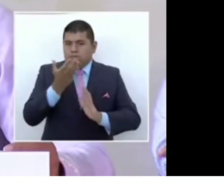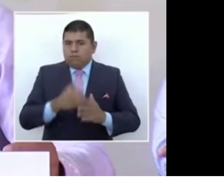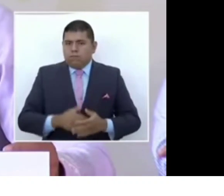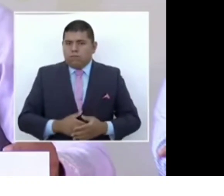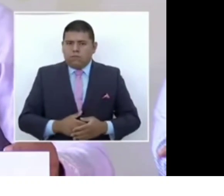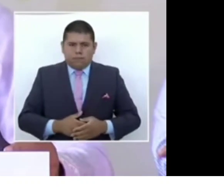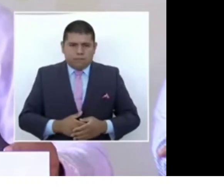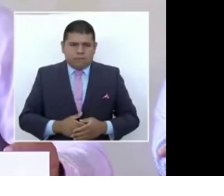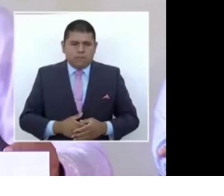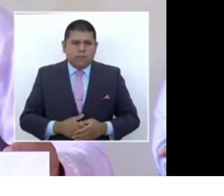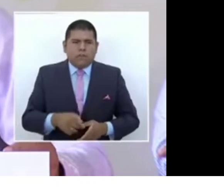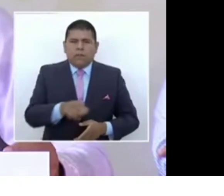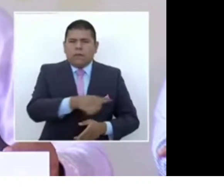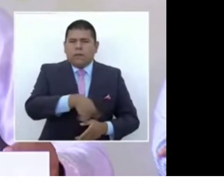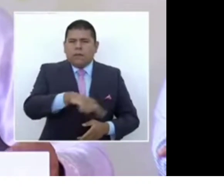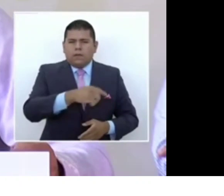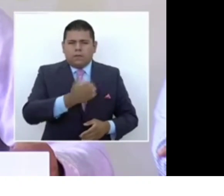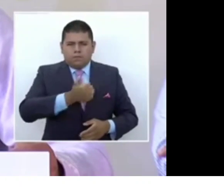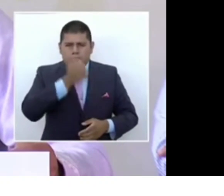quienes estén